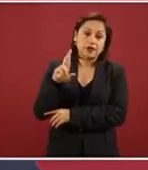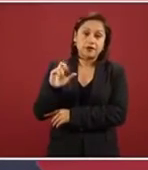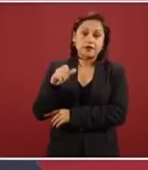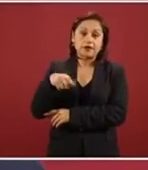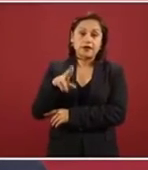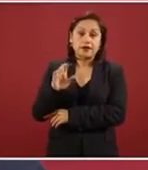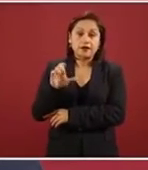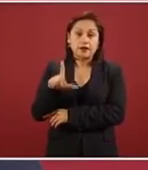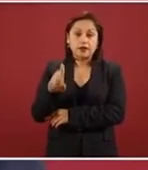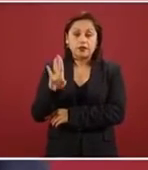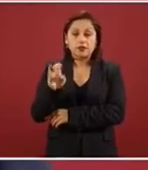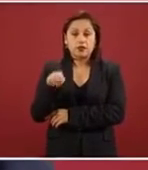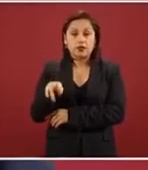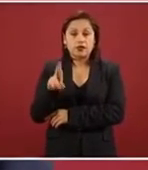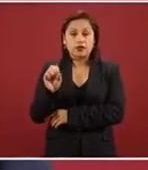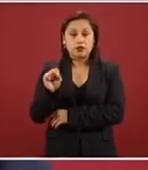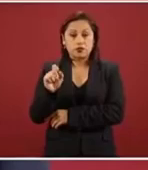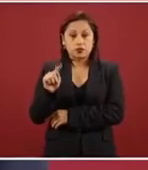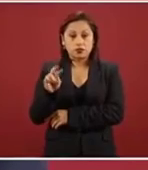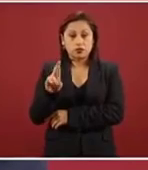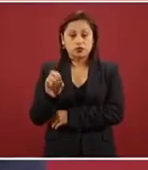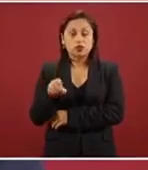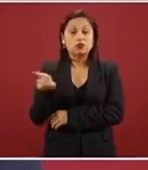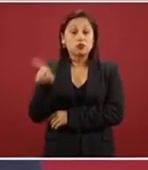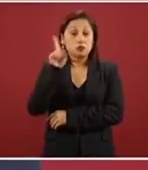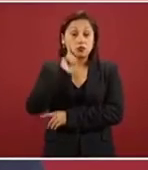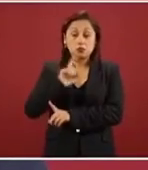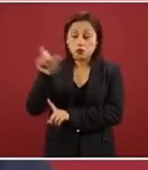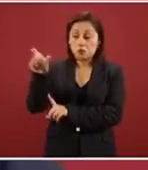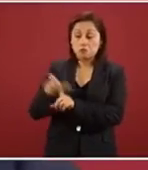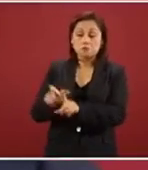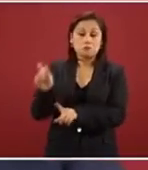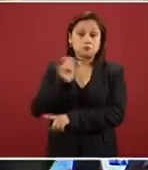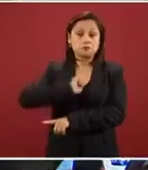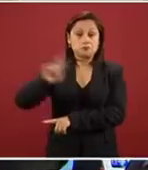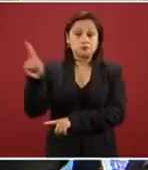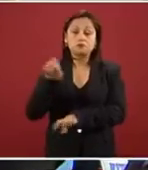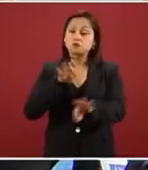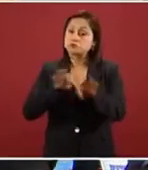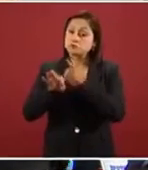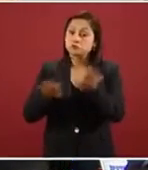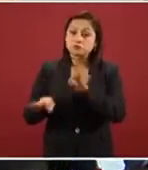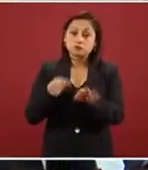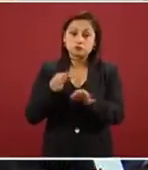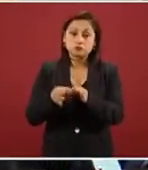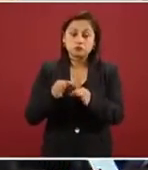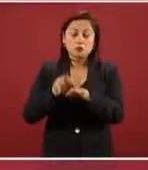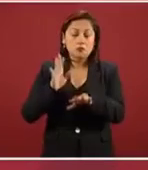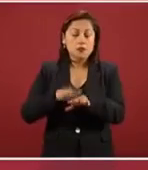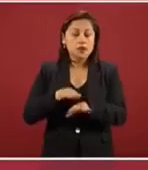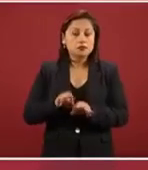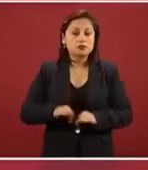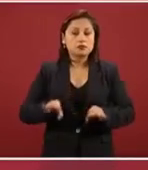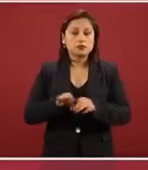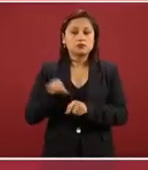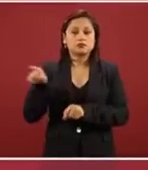Es una mujer preparada, trabajadora y sobre todo honesta.